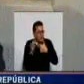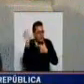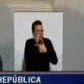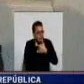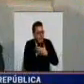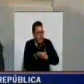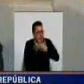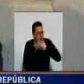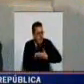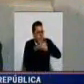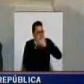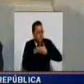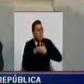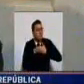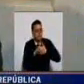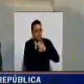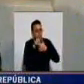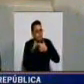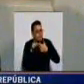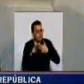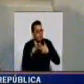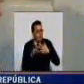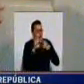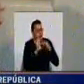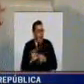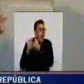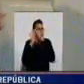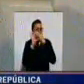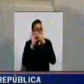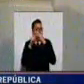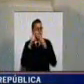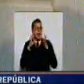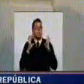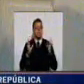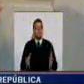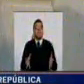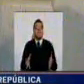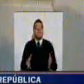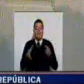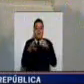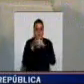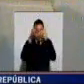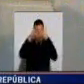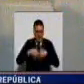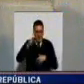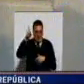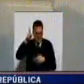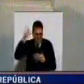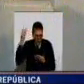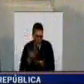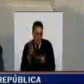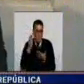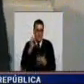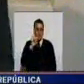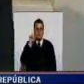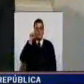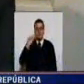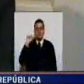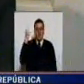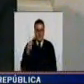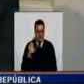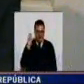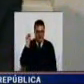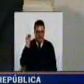compleja, que son los indicios que me permiten a mí concluir que los señores de Brookfield y Colbún, las dos transnacionales que nos dijeron